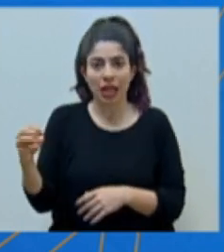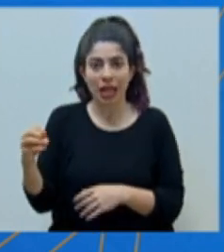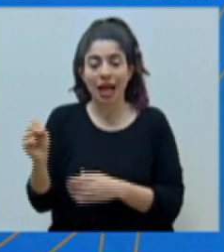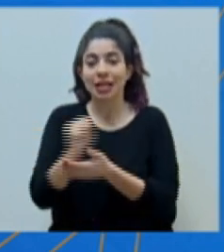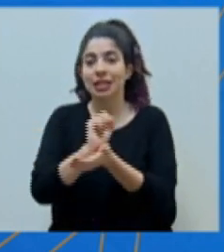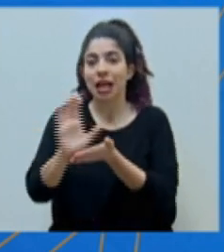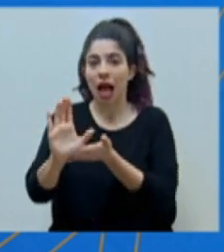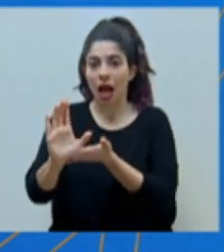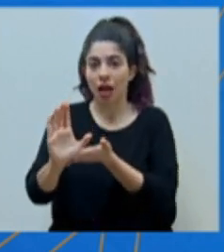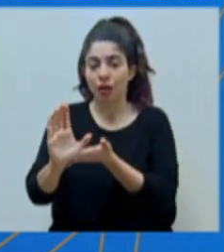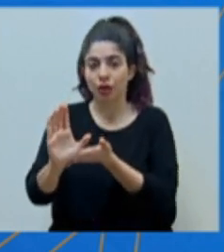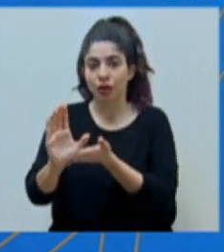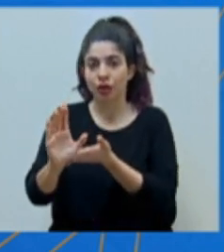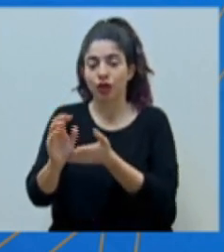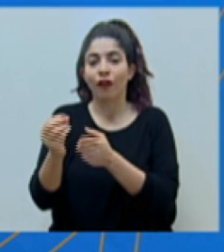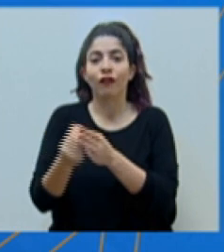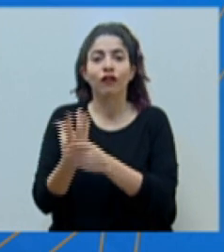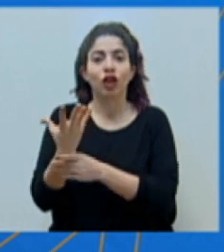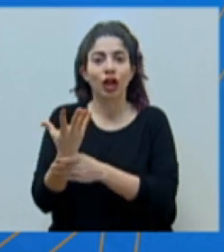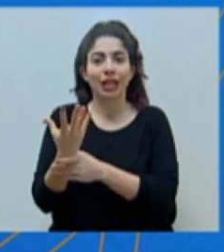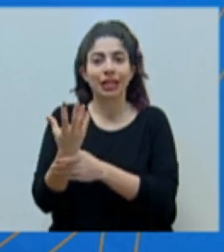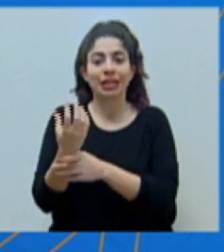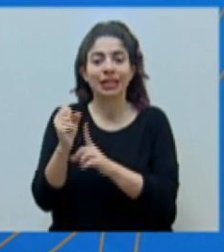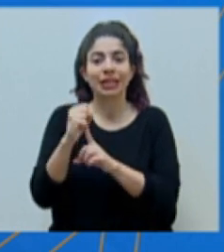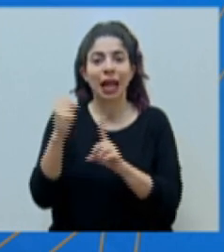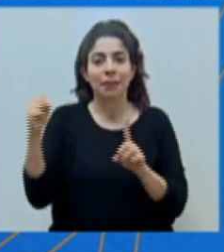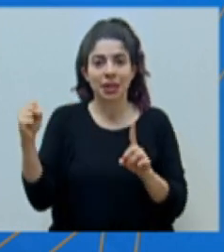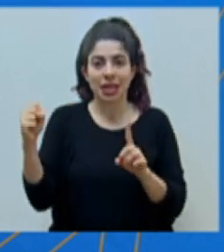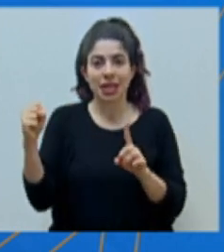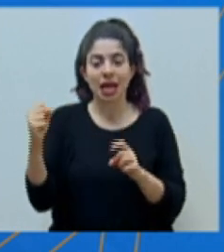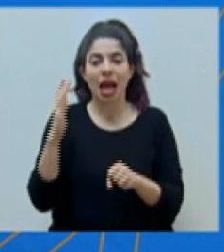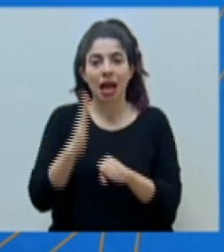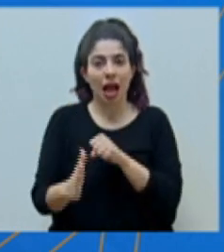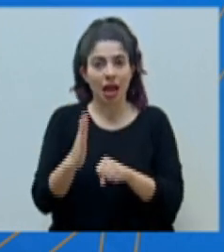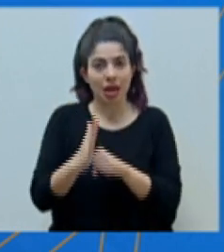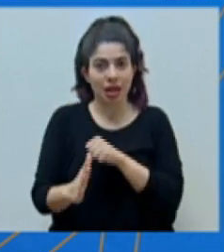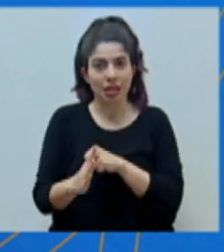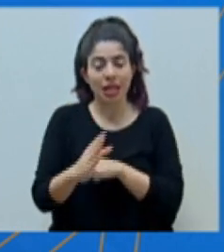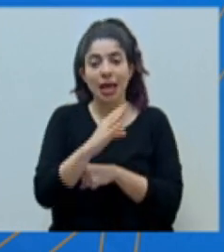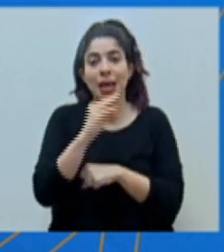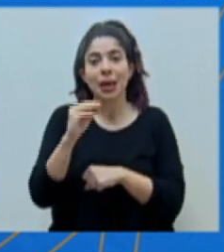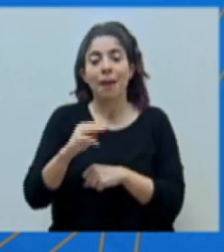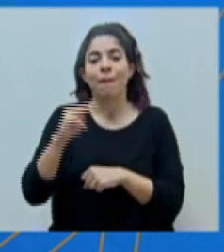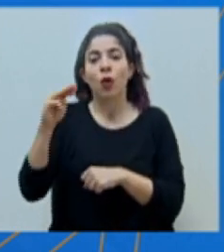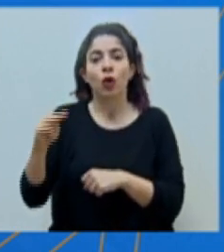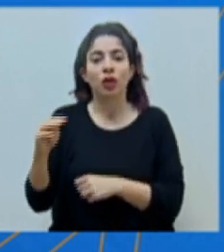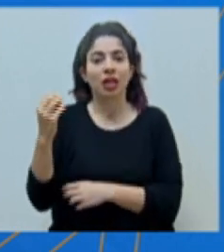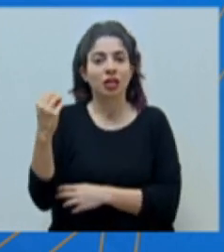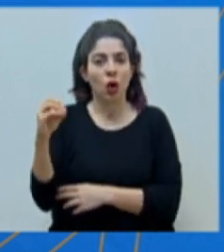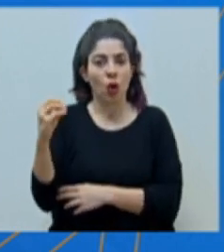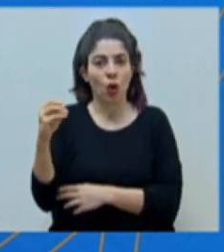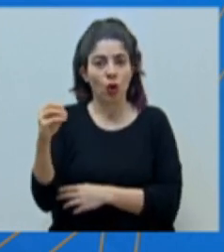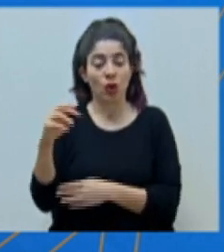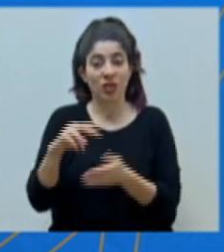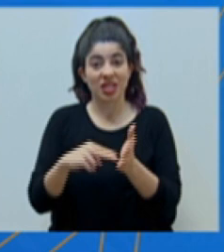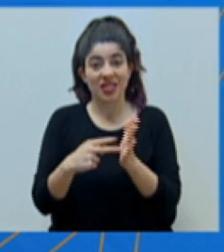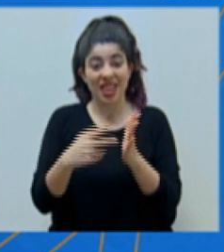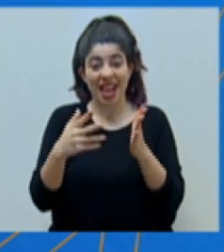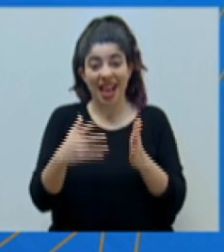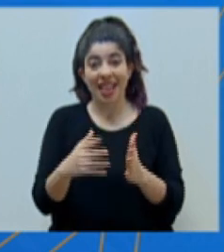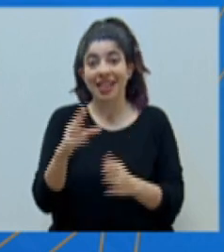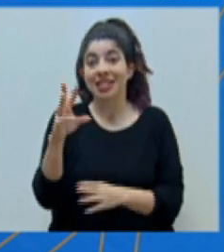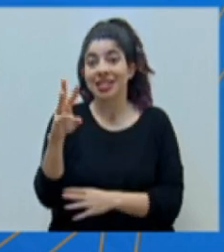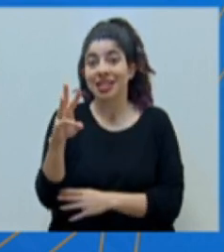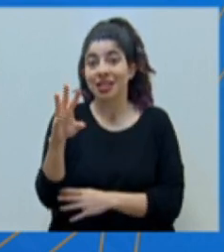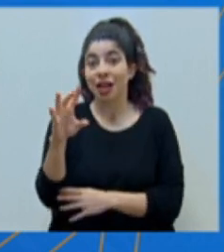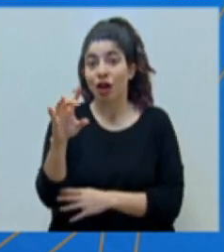San Carlos, Flores, Sarapiquí, Cañas y Montes de Oro, de modo tal que nos quedan 68